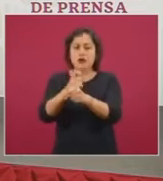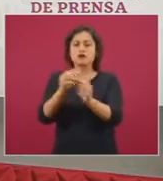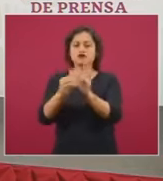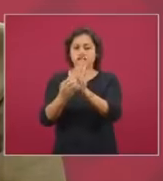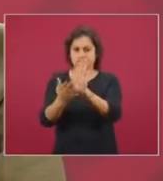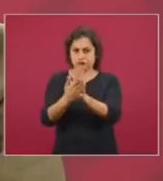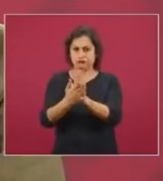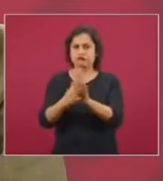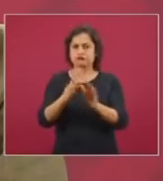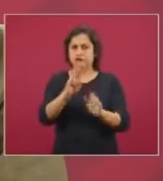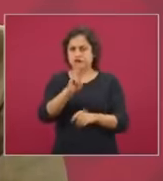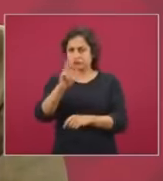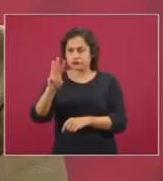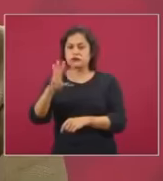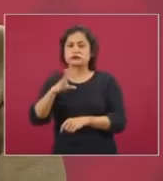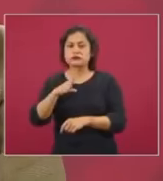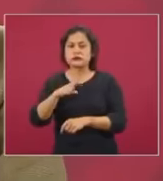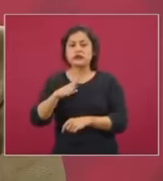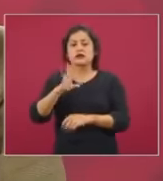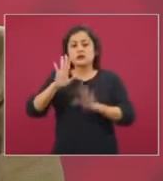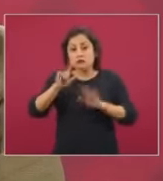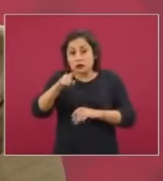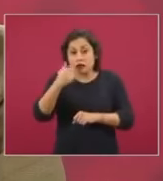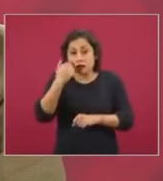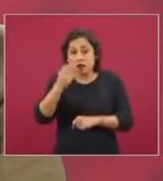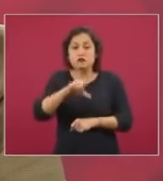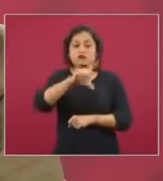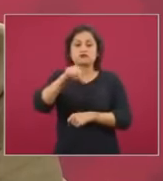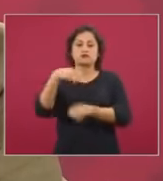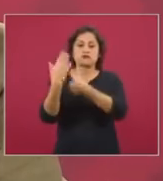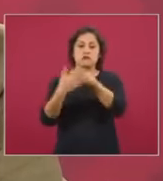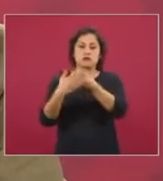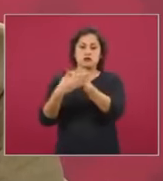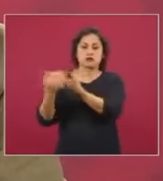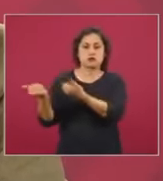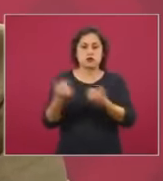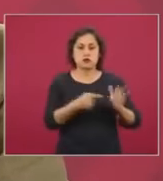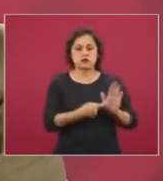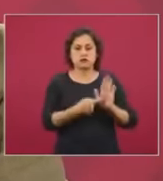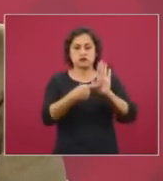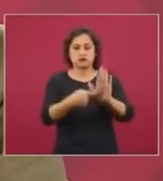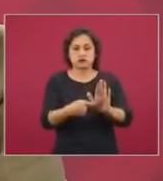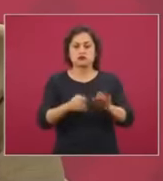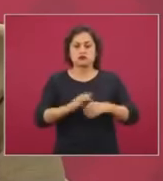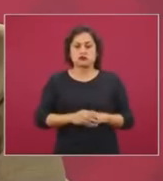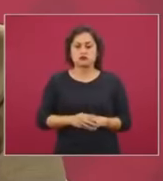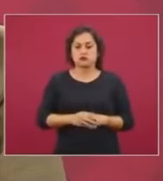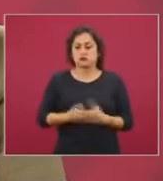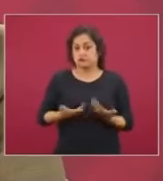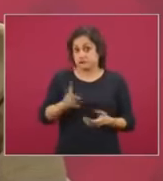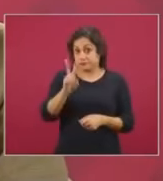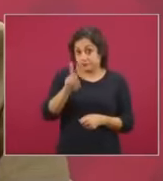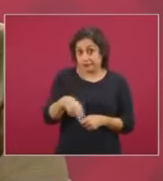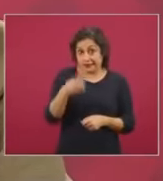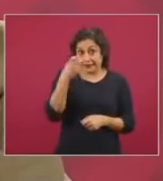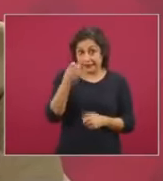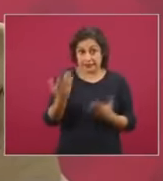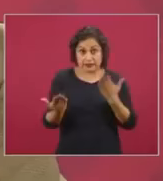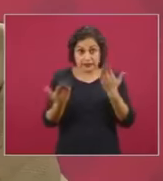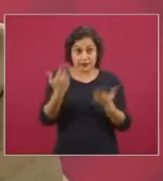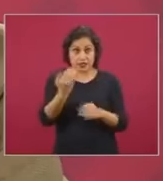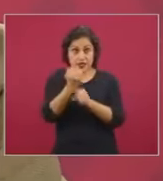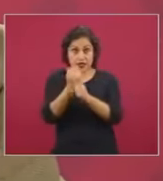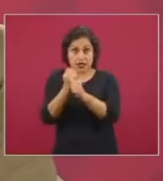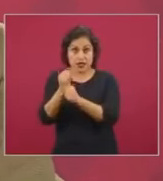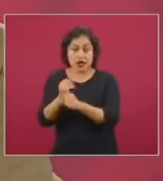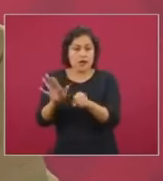traer, tenemos un pequeño pico de exceso casi todas las épocas invernales, ¿no? Que eso se explica mucho por